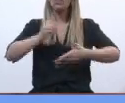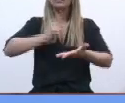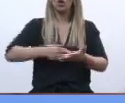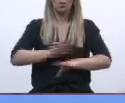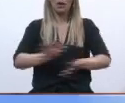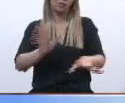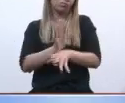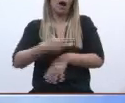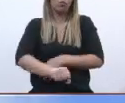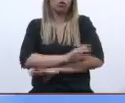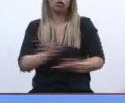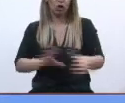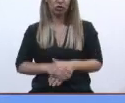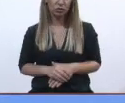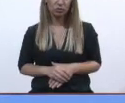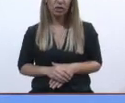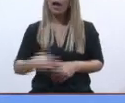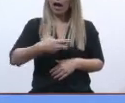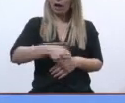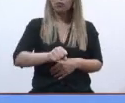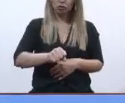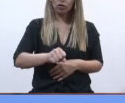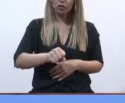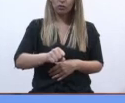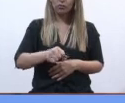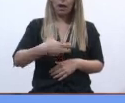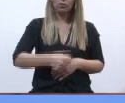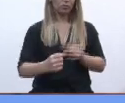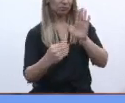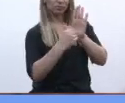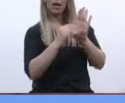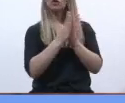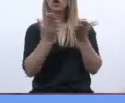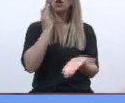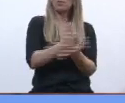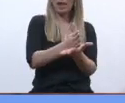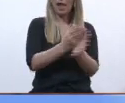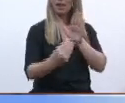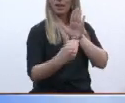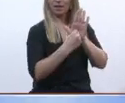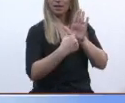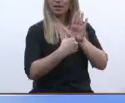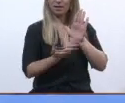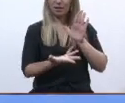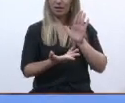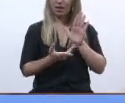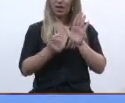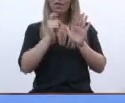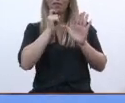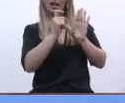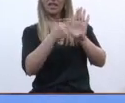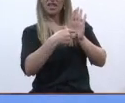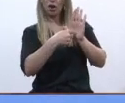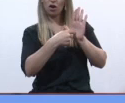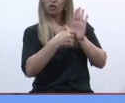aborto. Y el aborto está tipificado en el Código Penal y los delitos